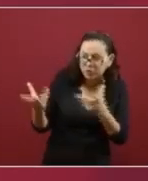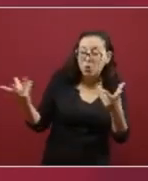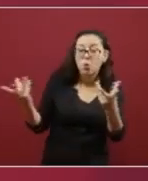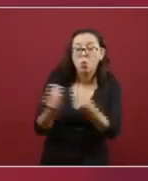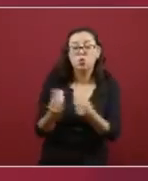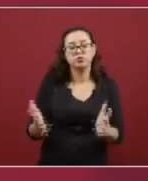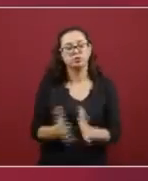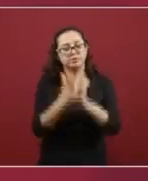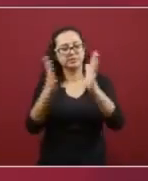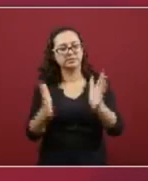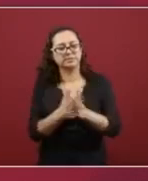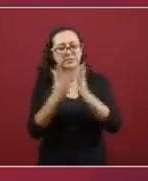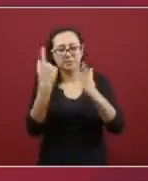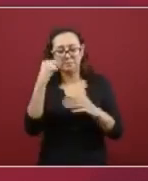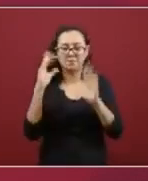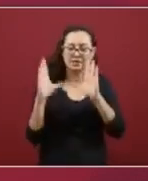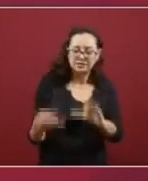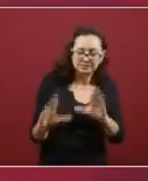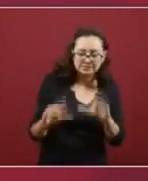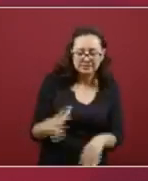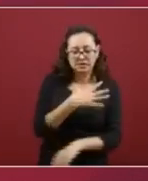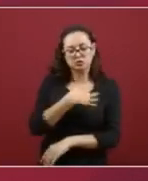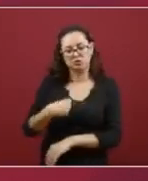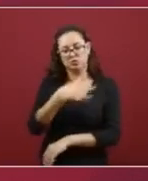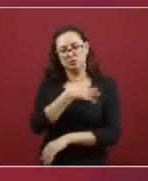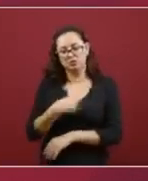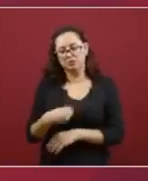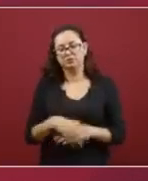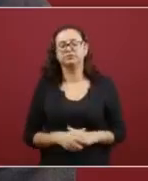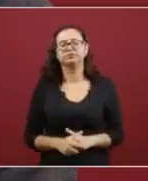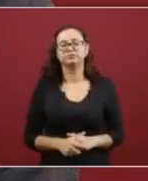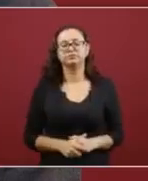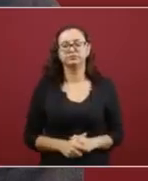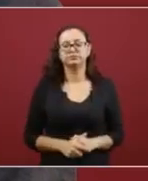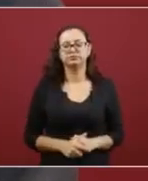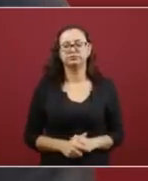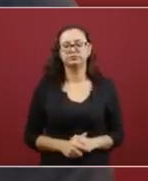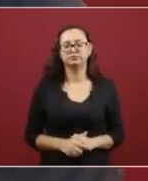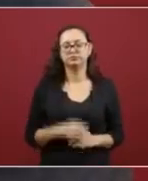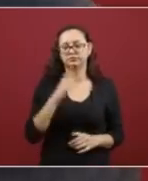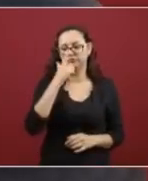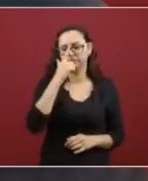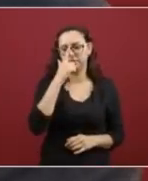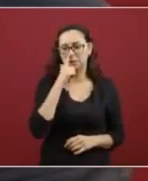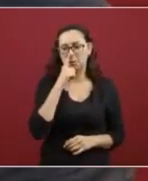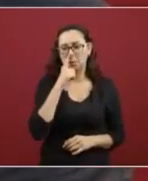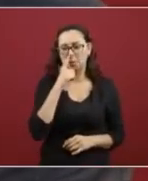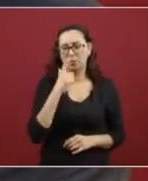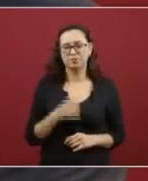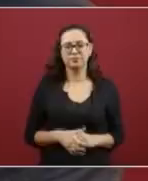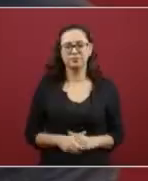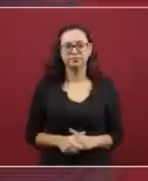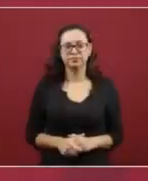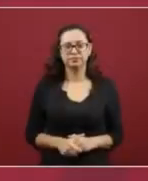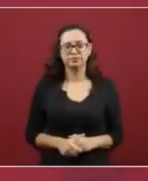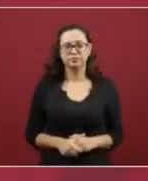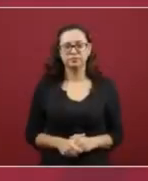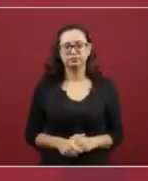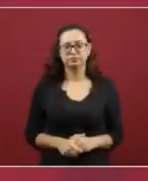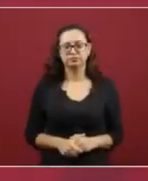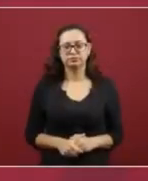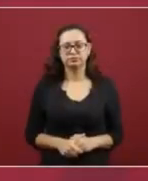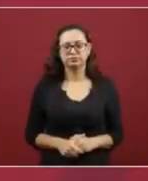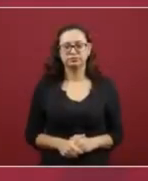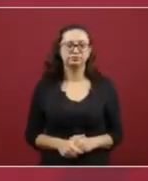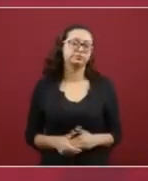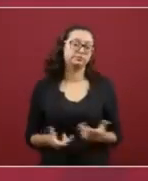conjunta de padres y maestros. Esto se da en